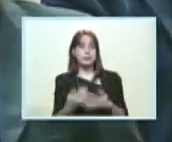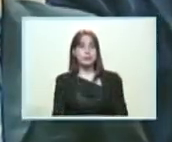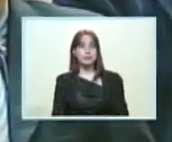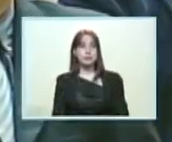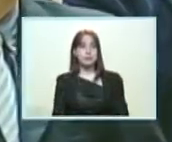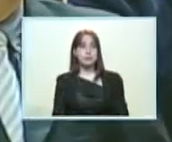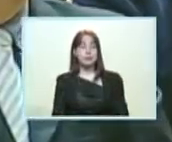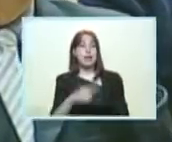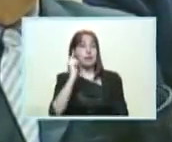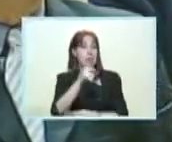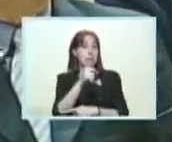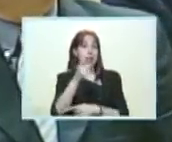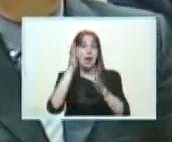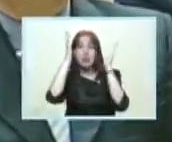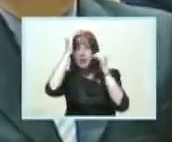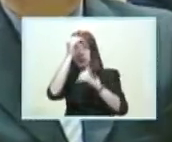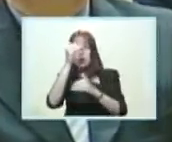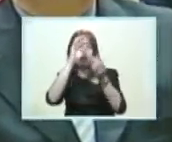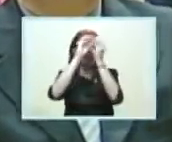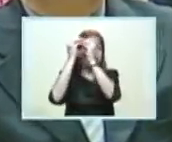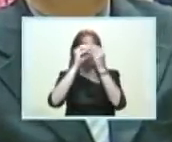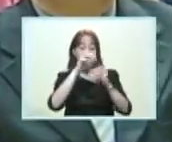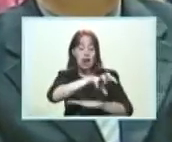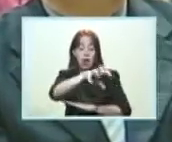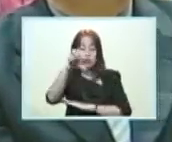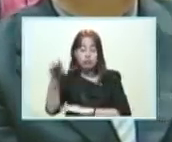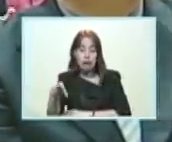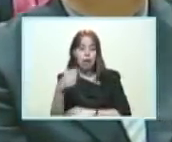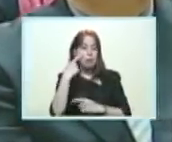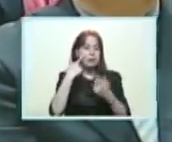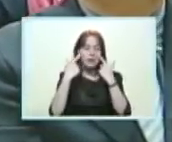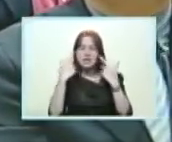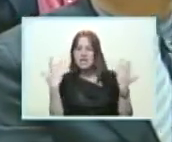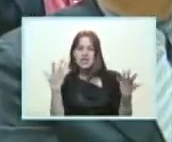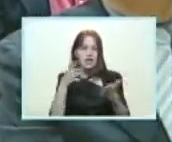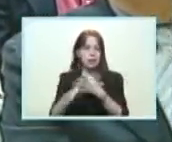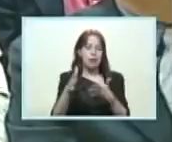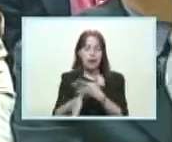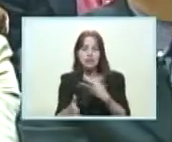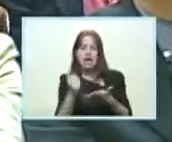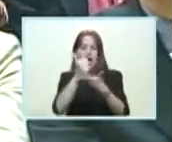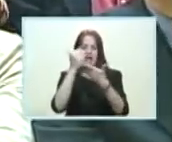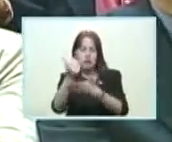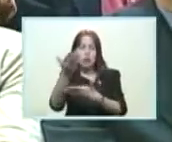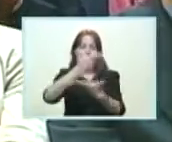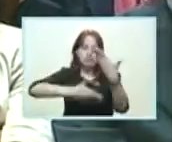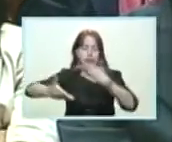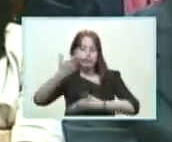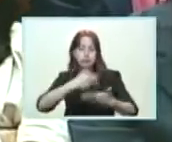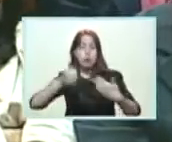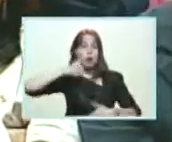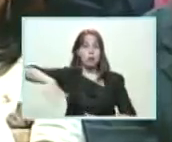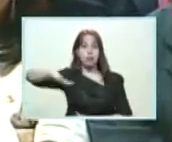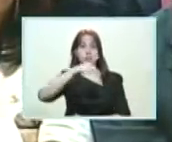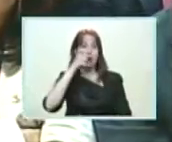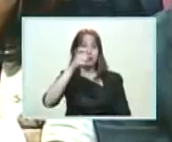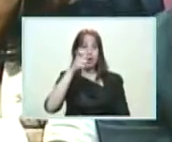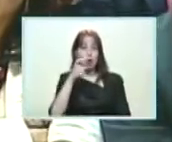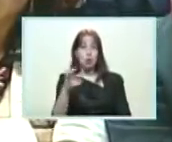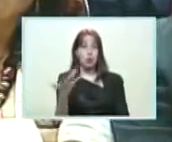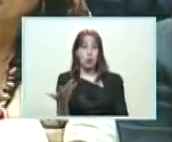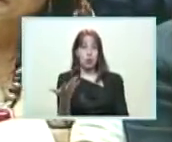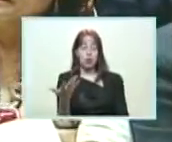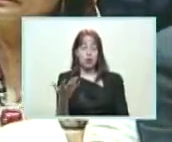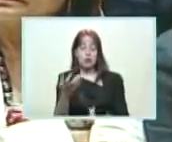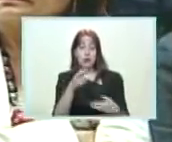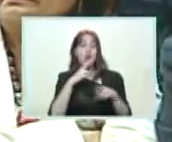Tenemos que seguir tomando previsiones en cada estado, en cada municipio, para que nuestro pueblo esté seguro y ante los